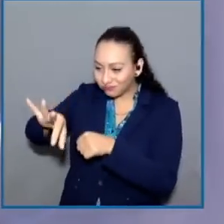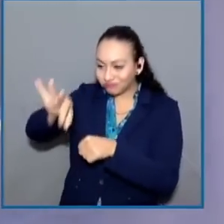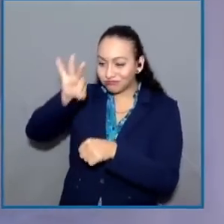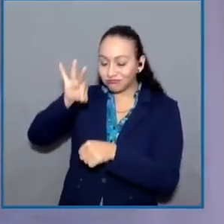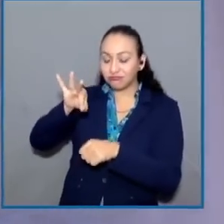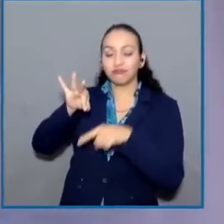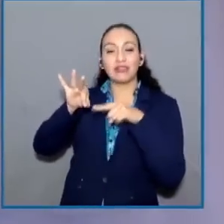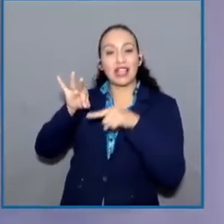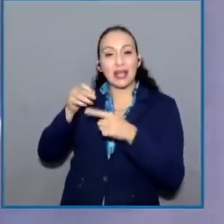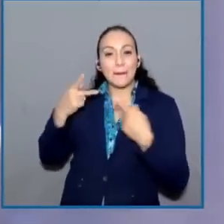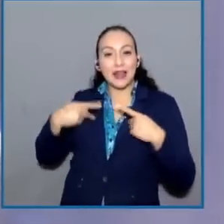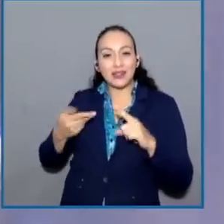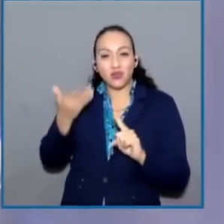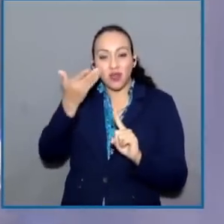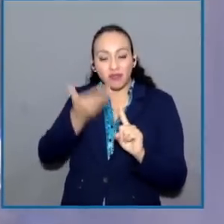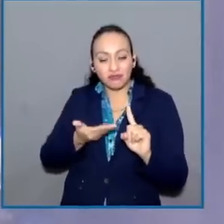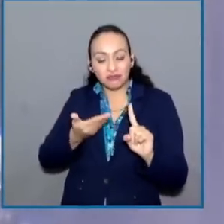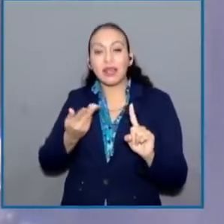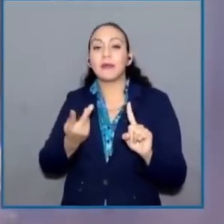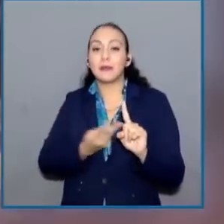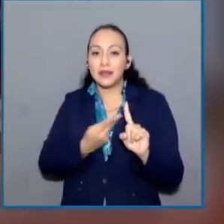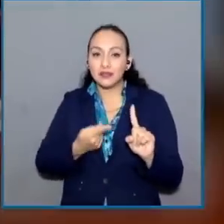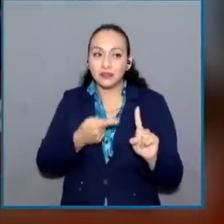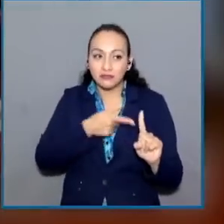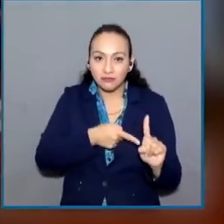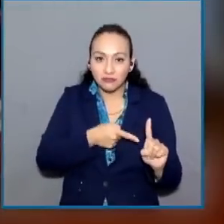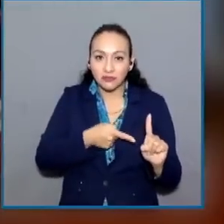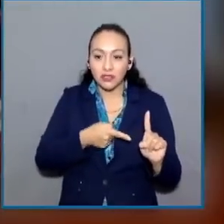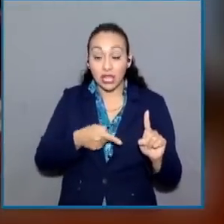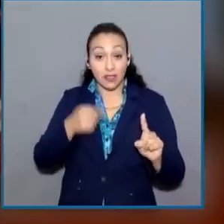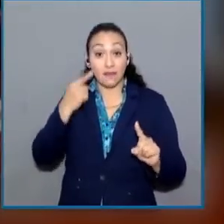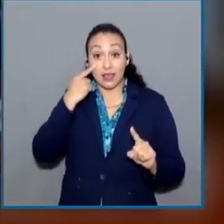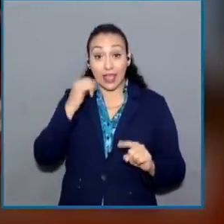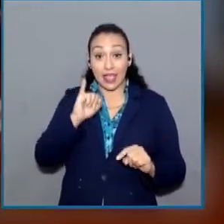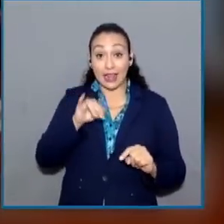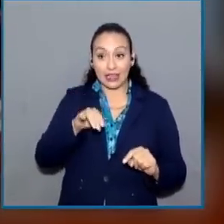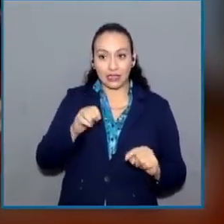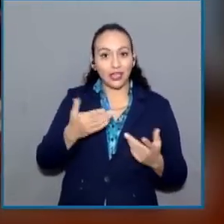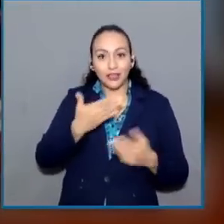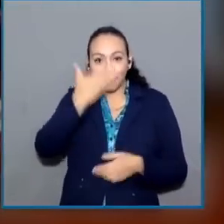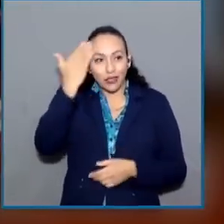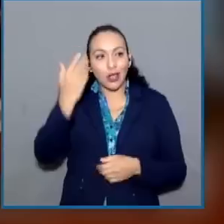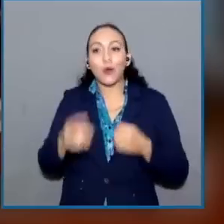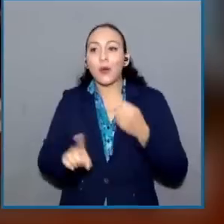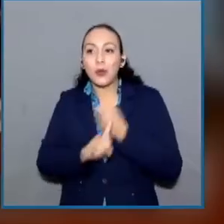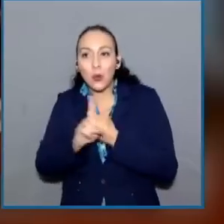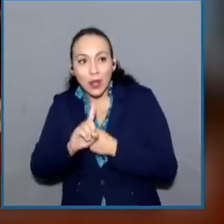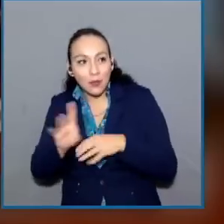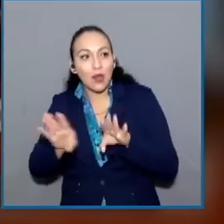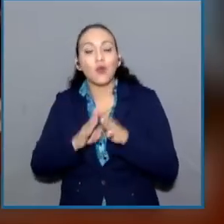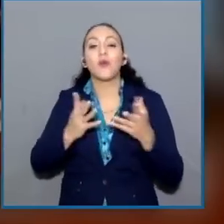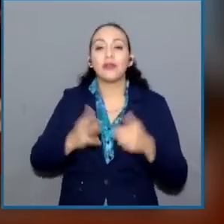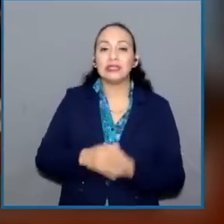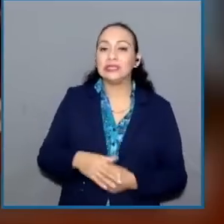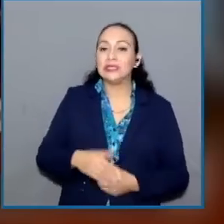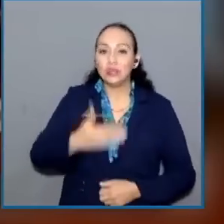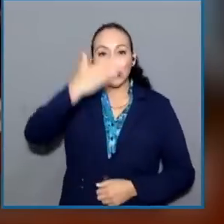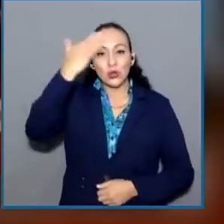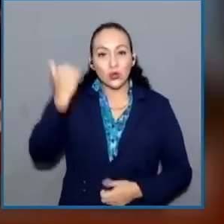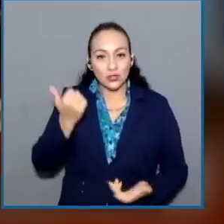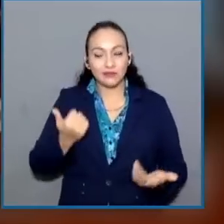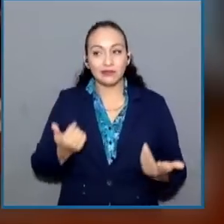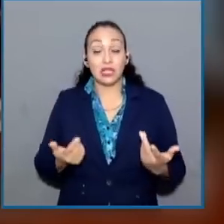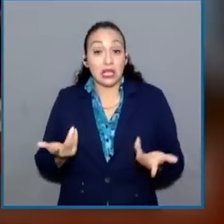Nacional Electoral no sabe cómo lo va a resolver. Esto lo aseguró Armando Maitret, magistrado de circuito y ex magistrado en